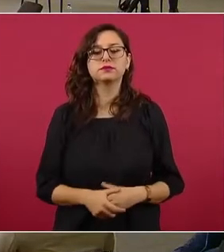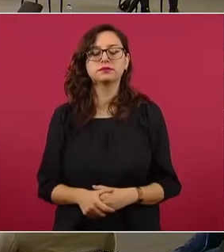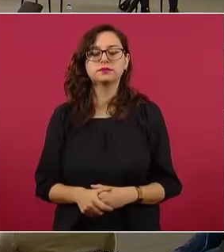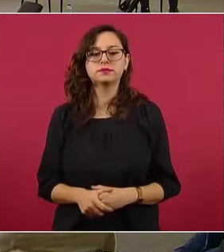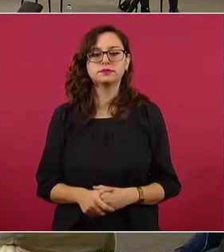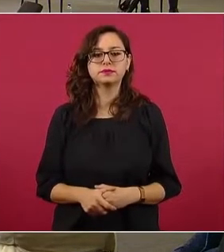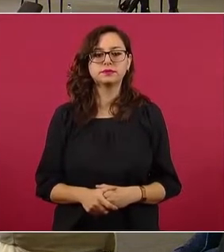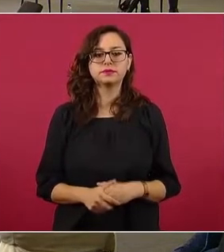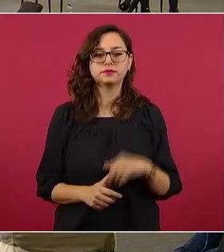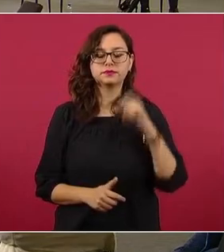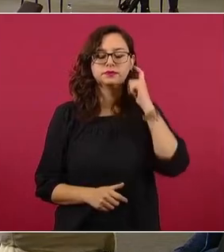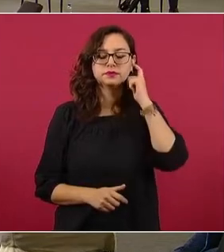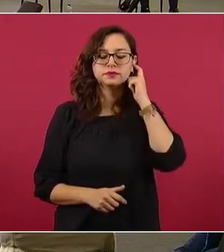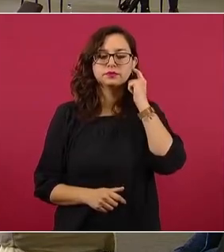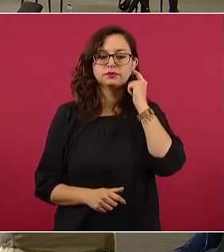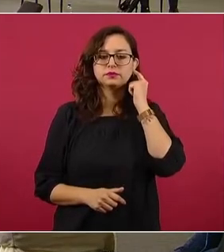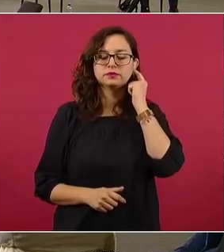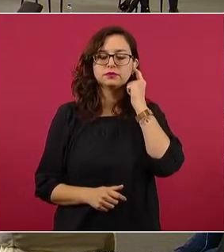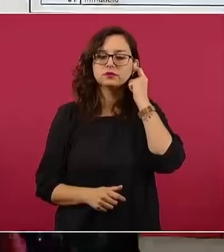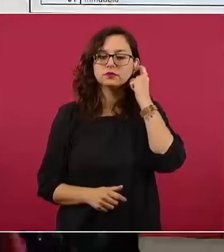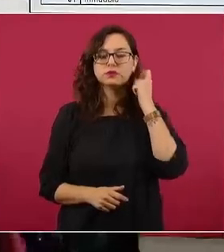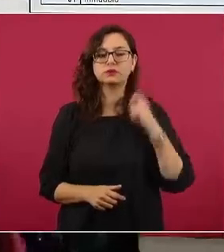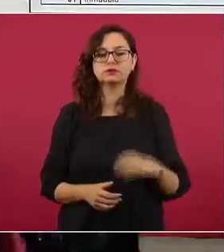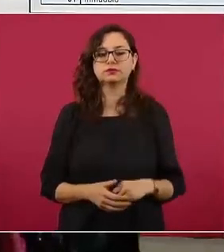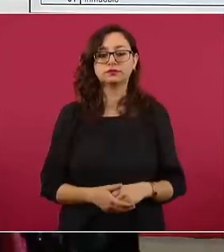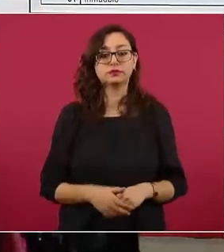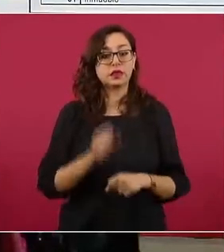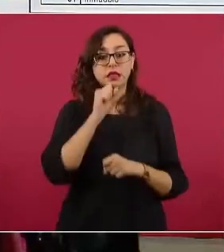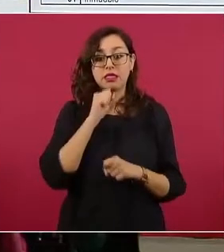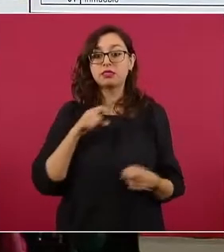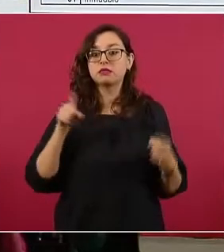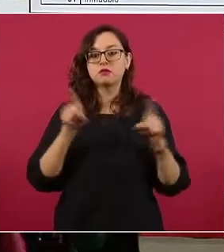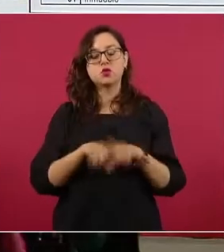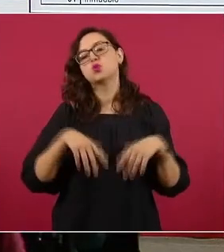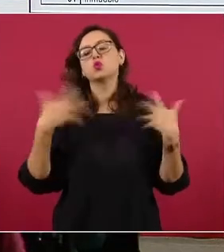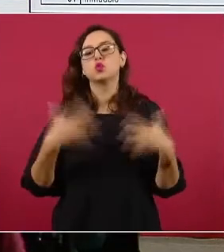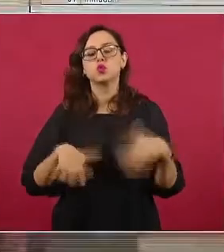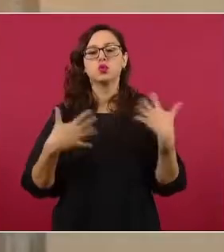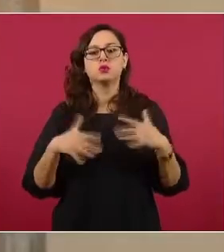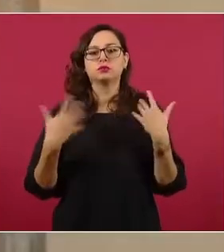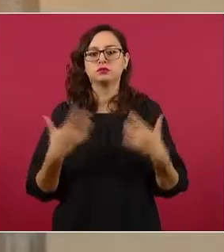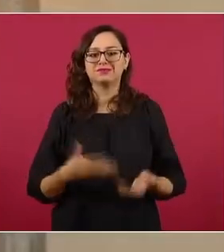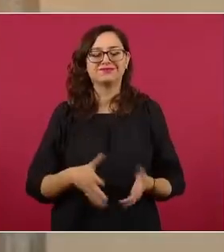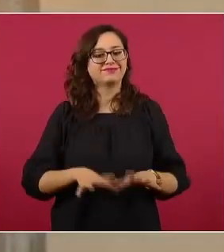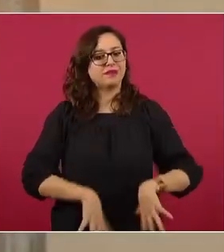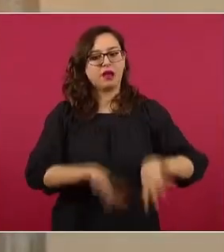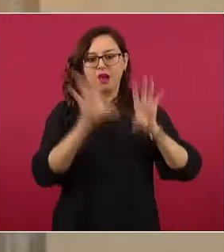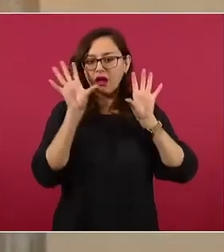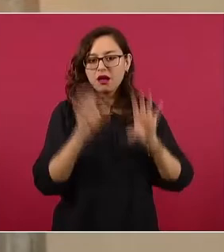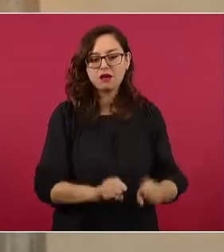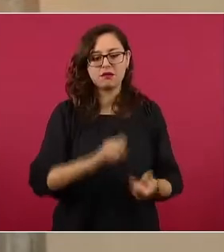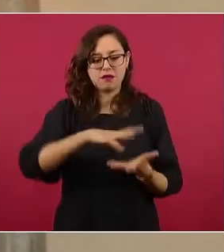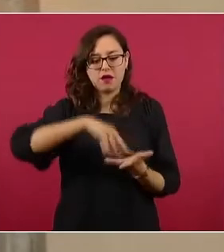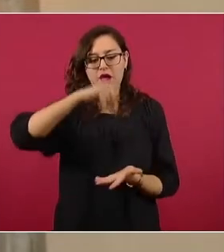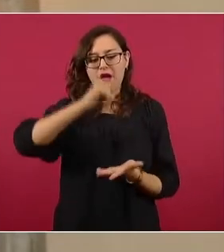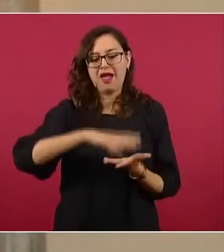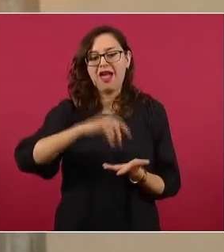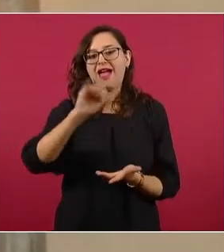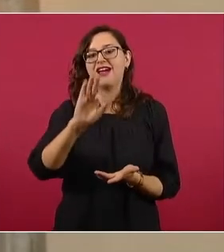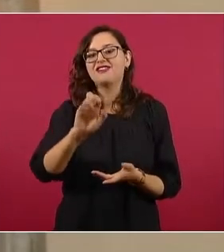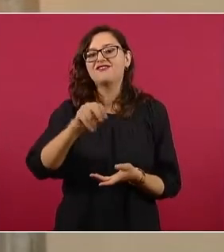También damos cuenta de un aseguramiento histórico de fentanilo en Culiacán,